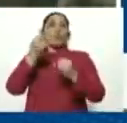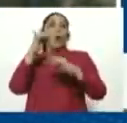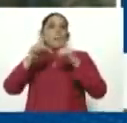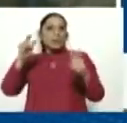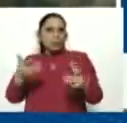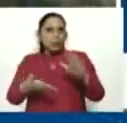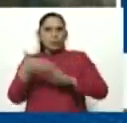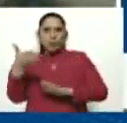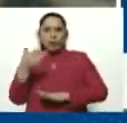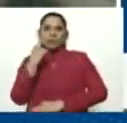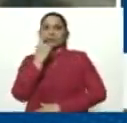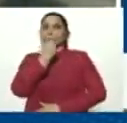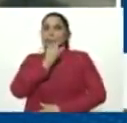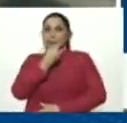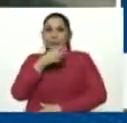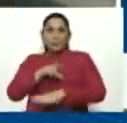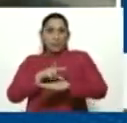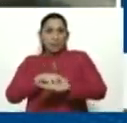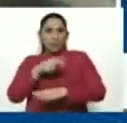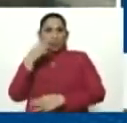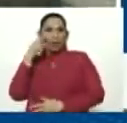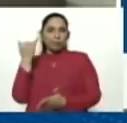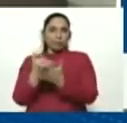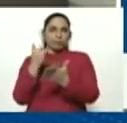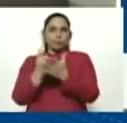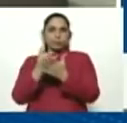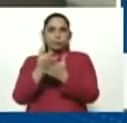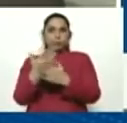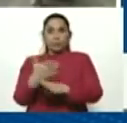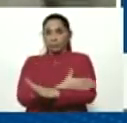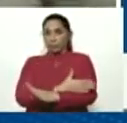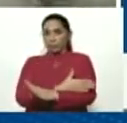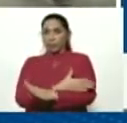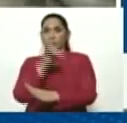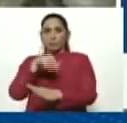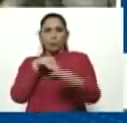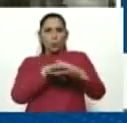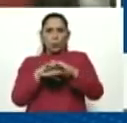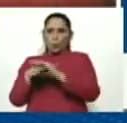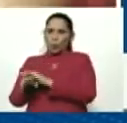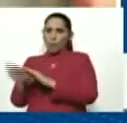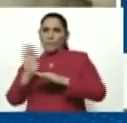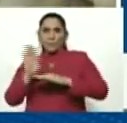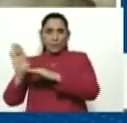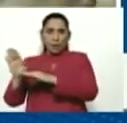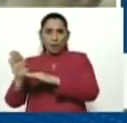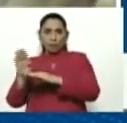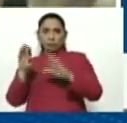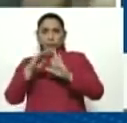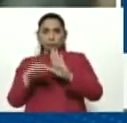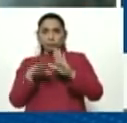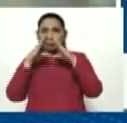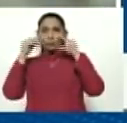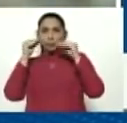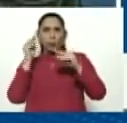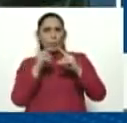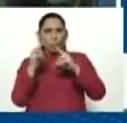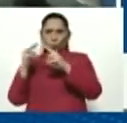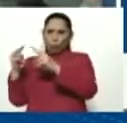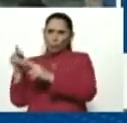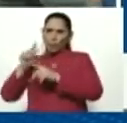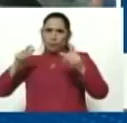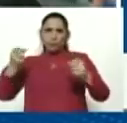fue a sus consultorios? ¿No? Previa cita y guardando las medidas de seguridad. Conozco mucha gente que fue a